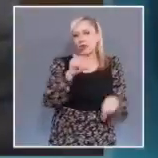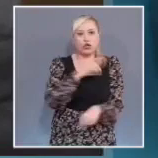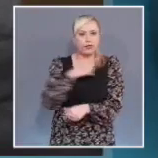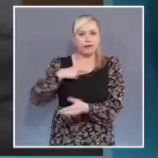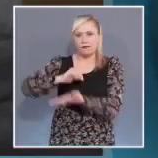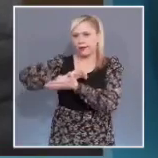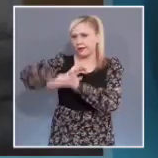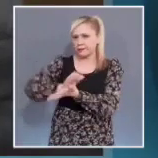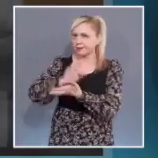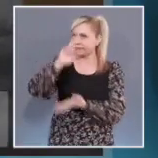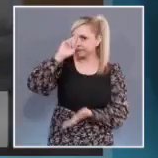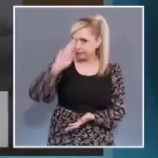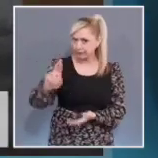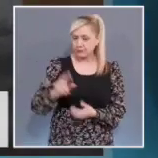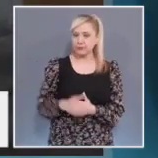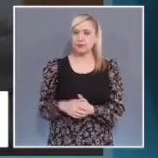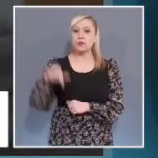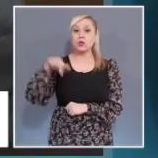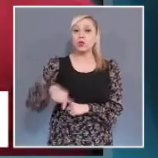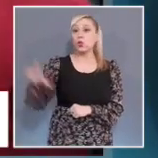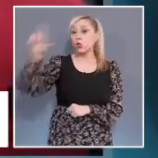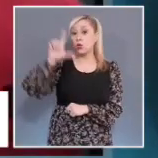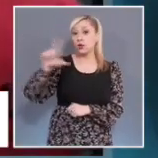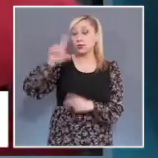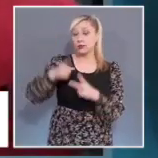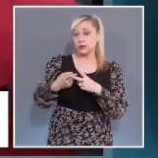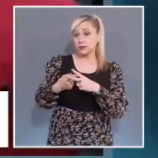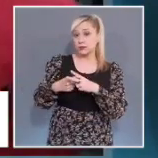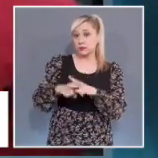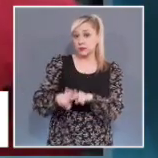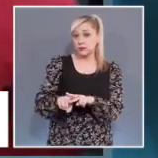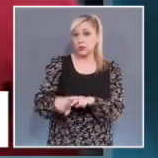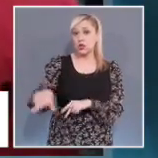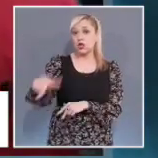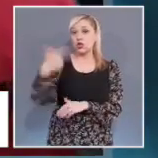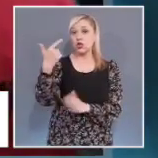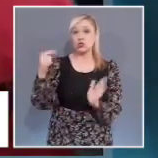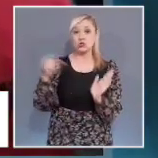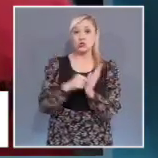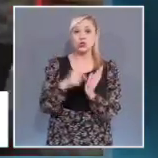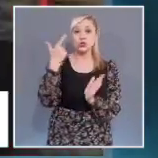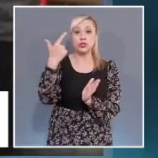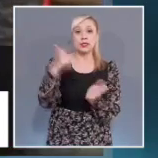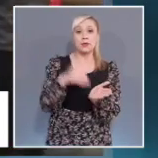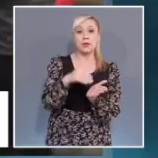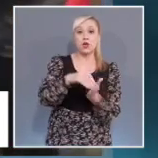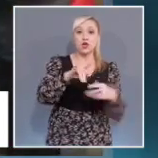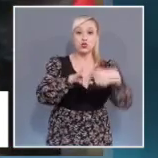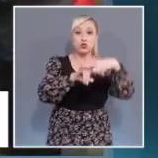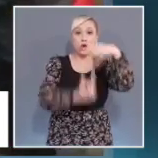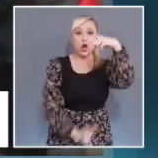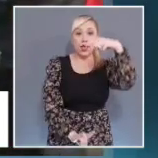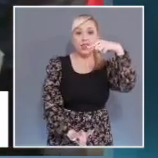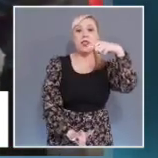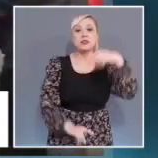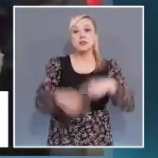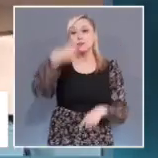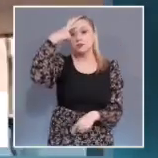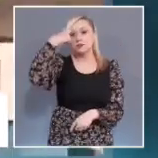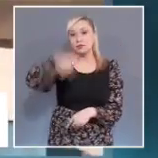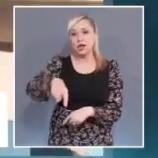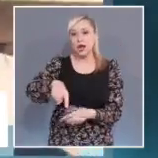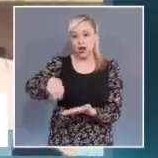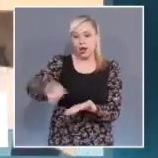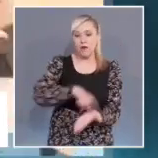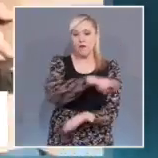Este lunes comenzó la distribución de las 12.7 millones de boletas que se utilizarán en la elección para renovar gobernador en el